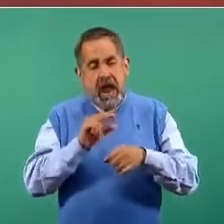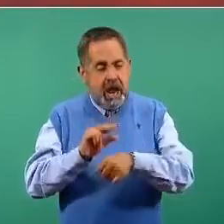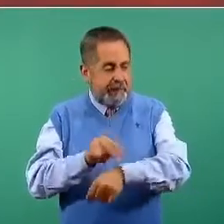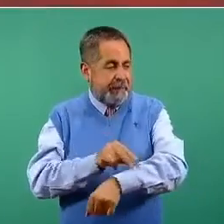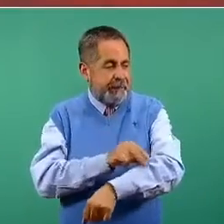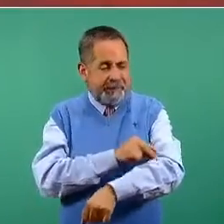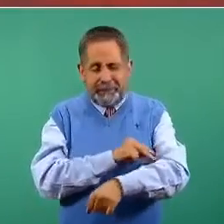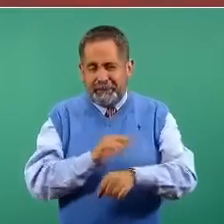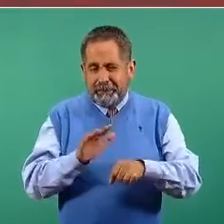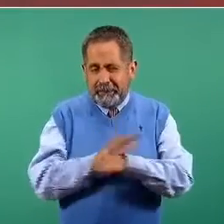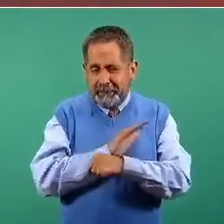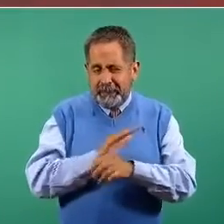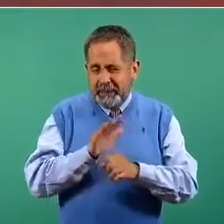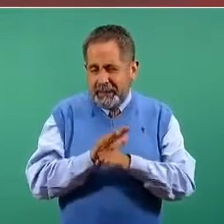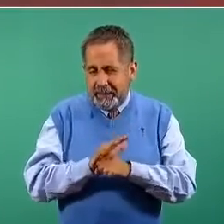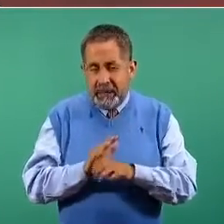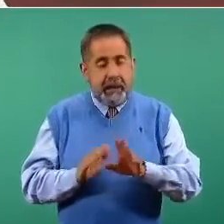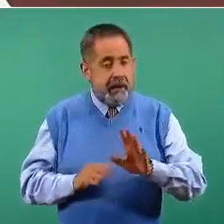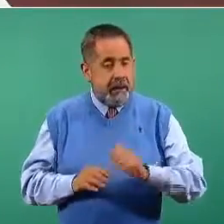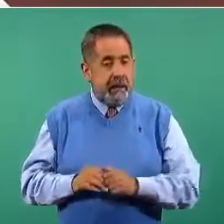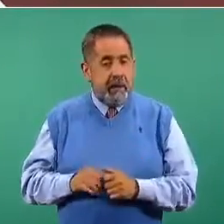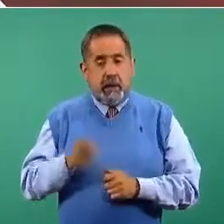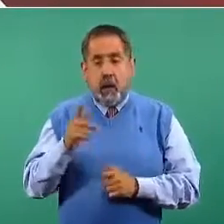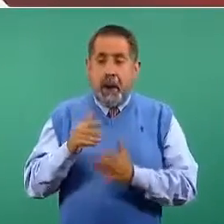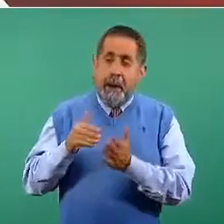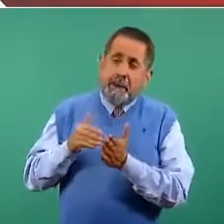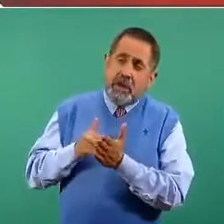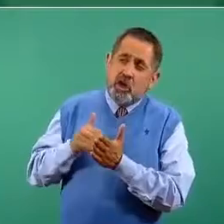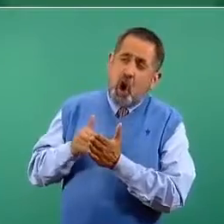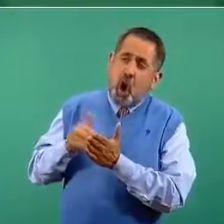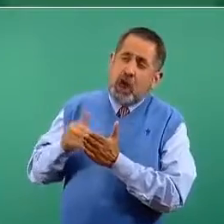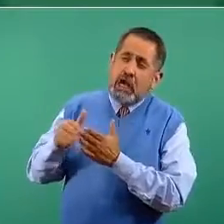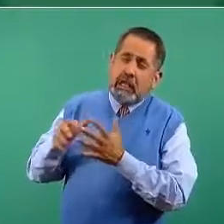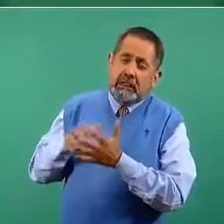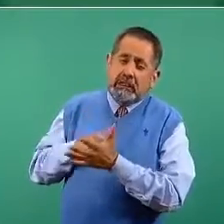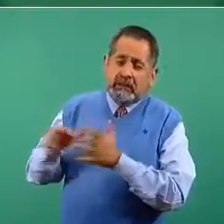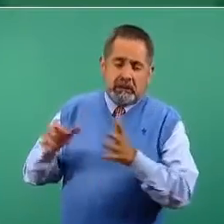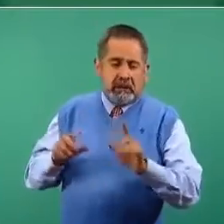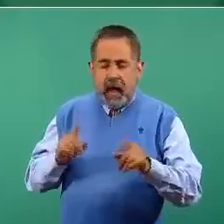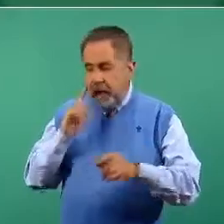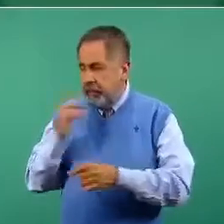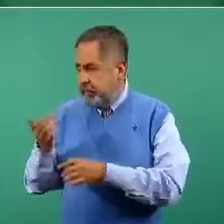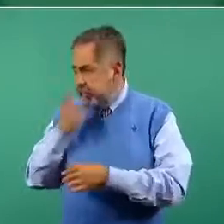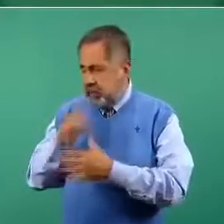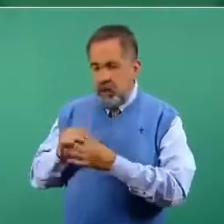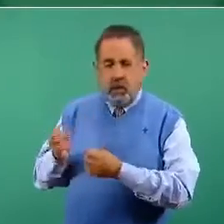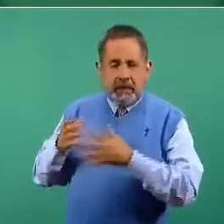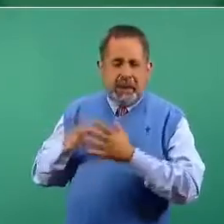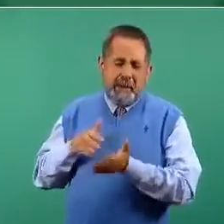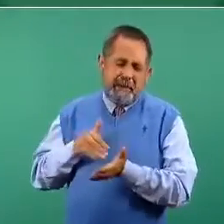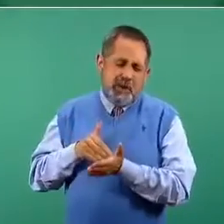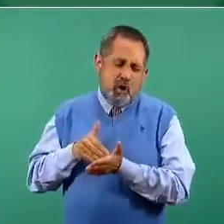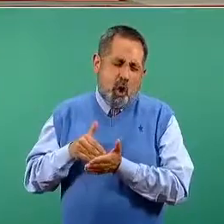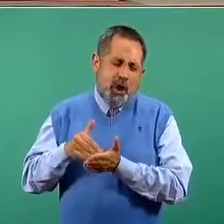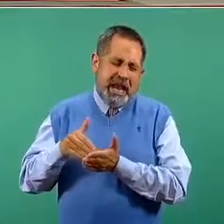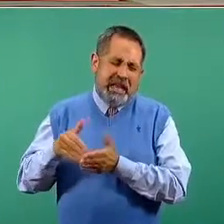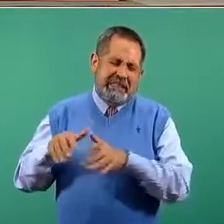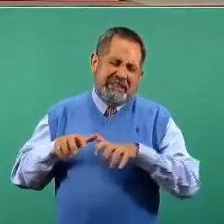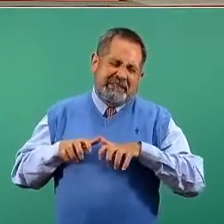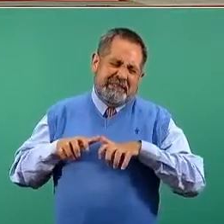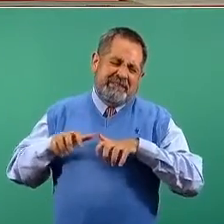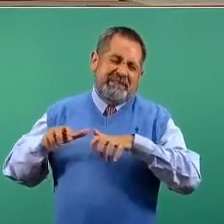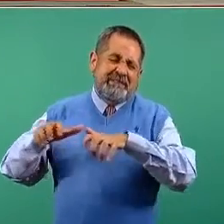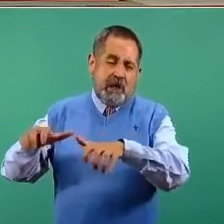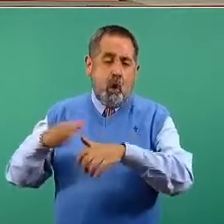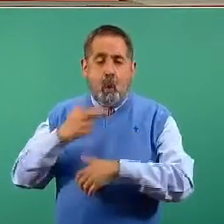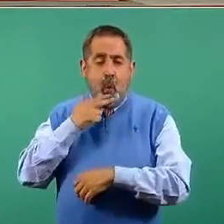y con respecto a las millones de personas, ahorita el doctor Alomía nos va a dar el dato exacto, millones de personas que